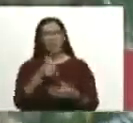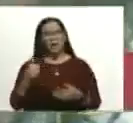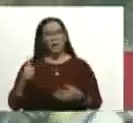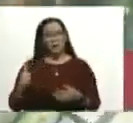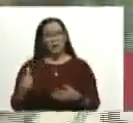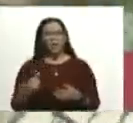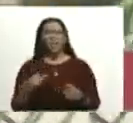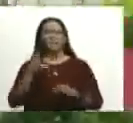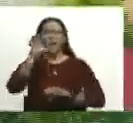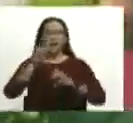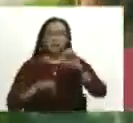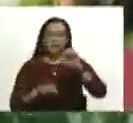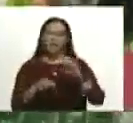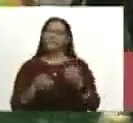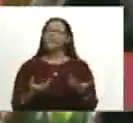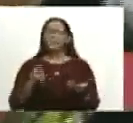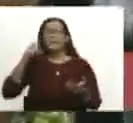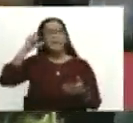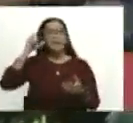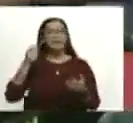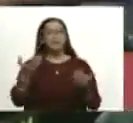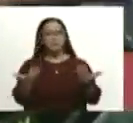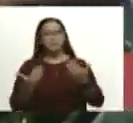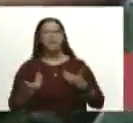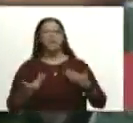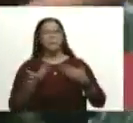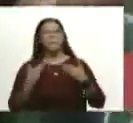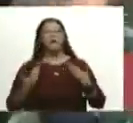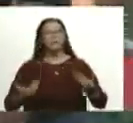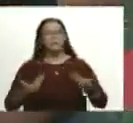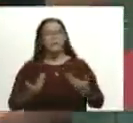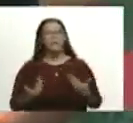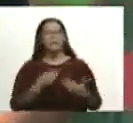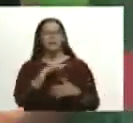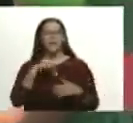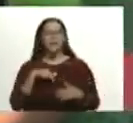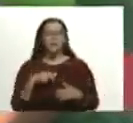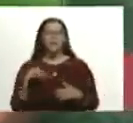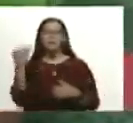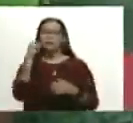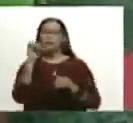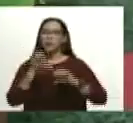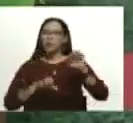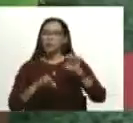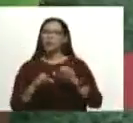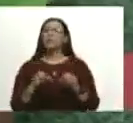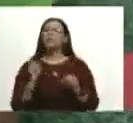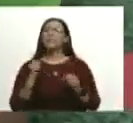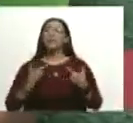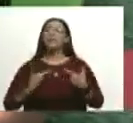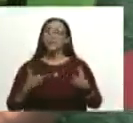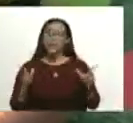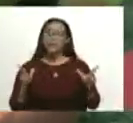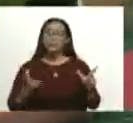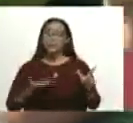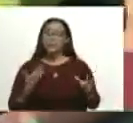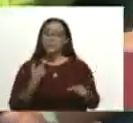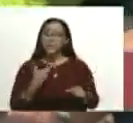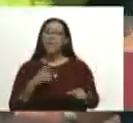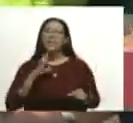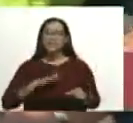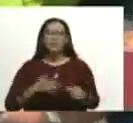de estos animales que cada día siguen llegando más y más a nuestros zoológicos. Y también estamos liberando, es importante decir que